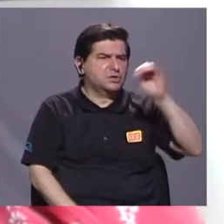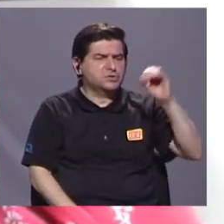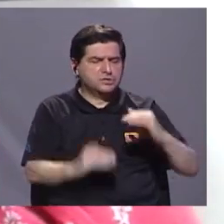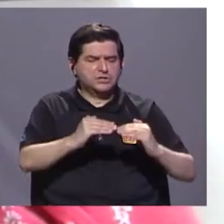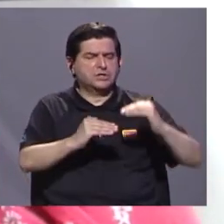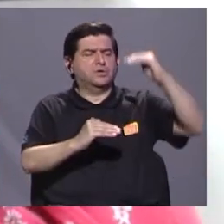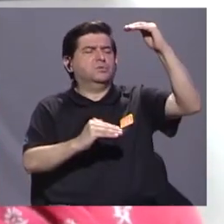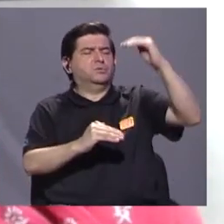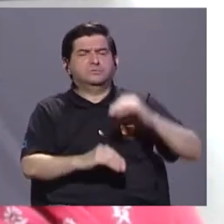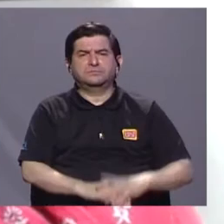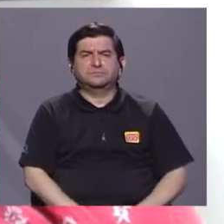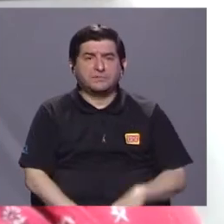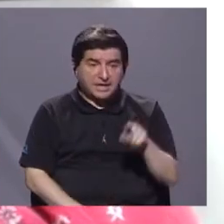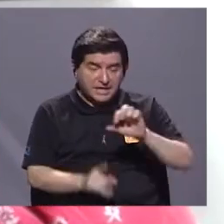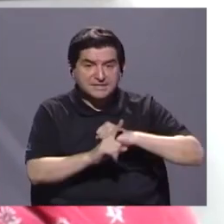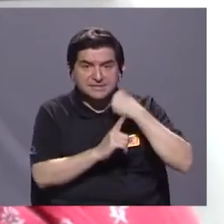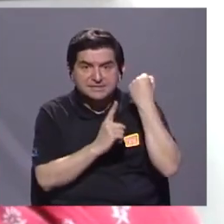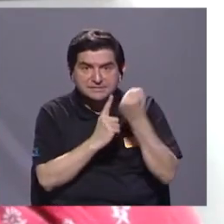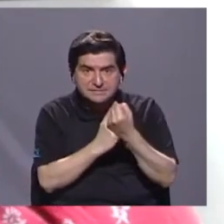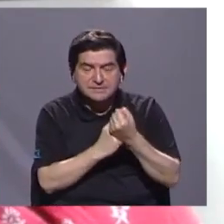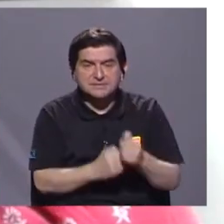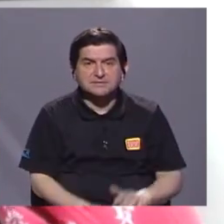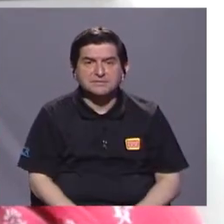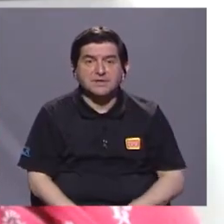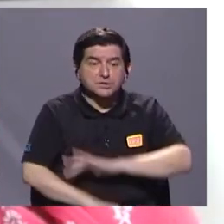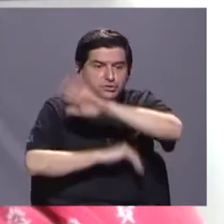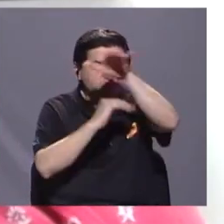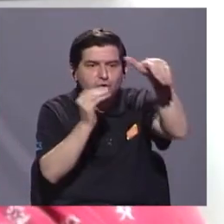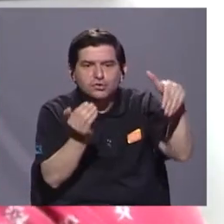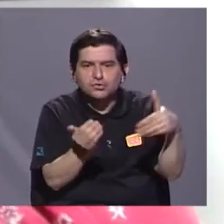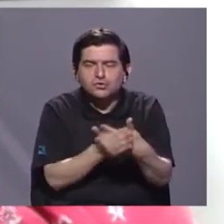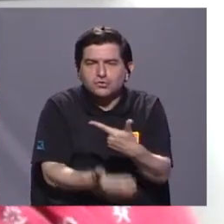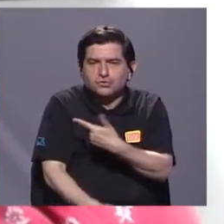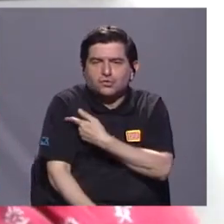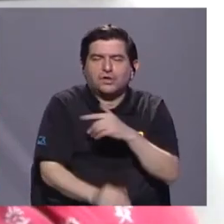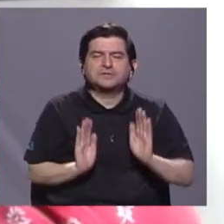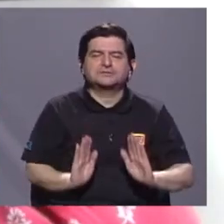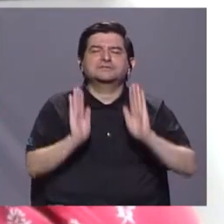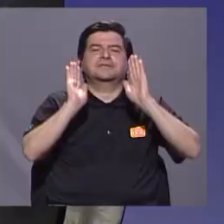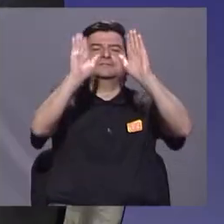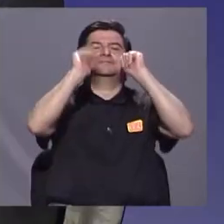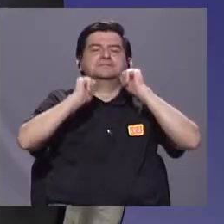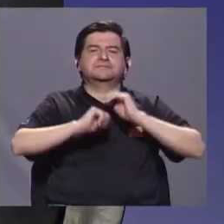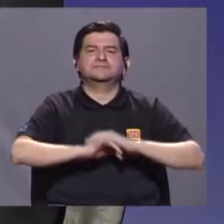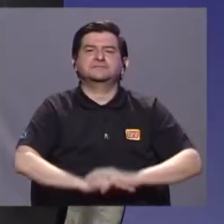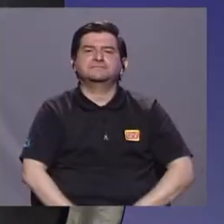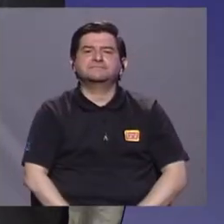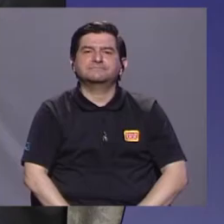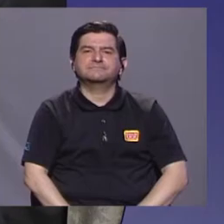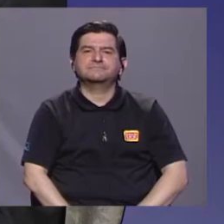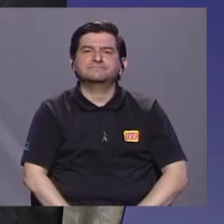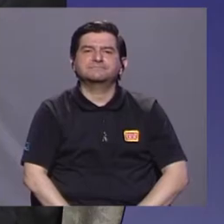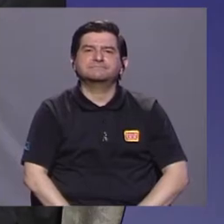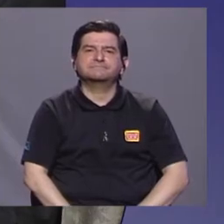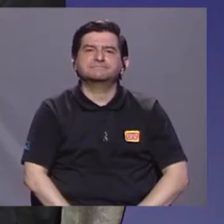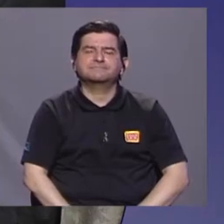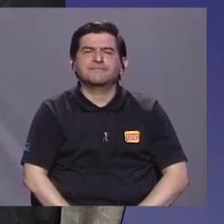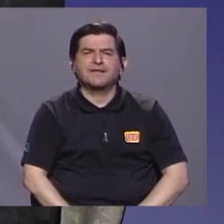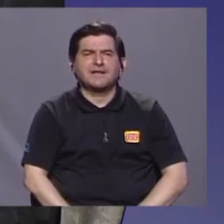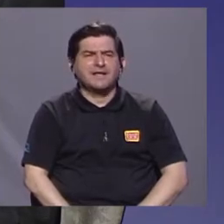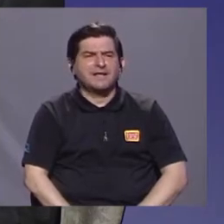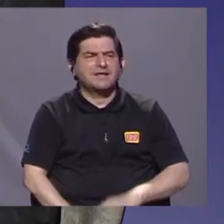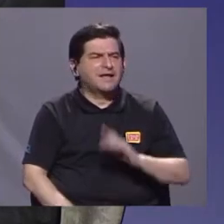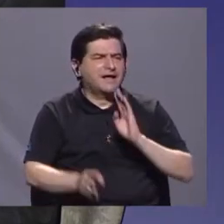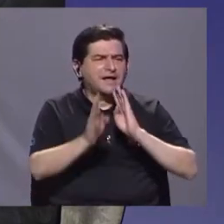para arriba lo cual las hacen a todas excelentes vacunas se nos ha hablado